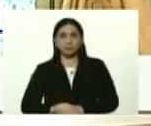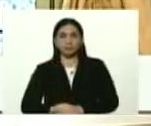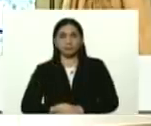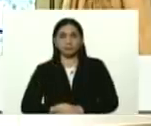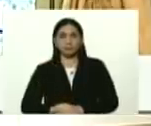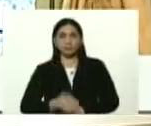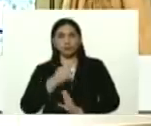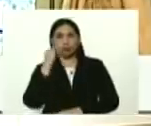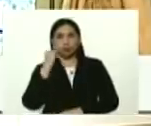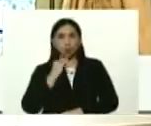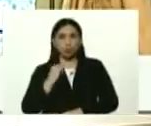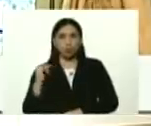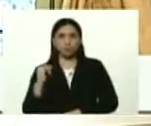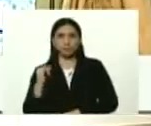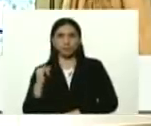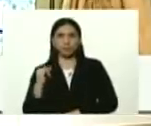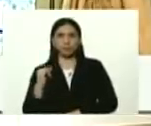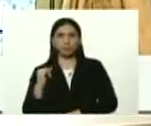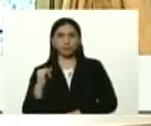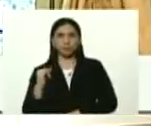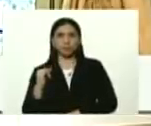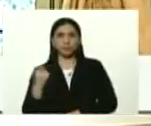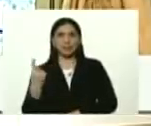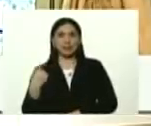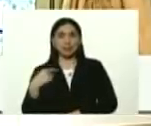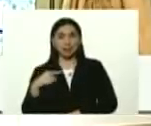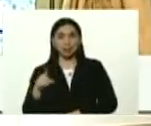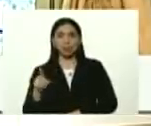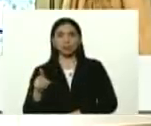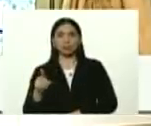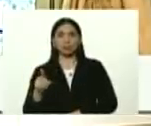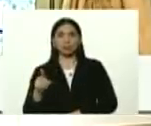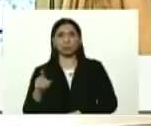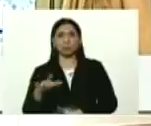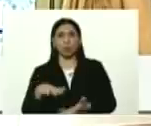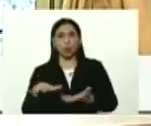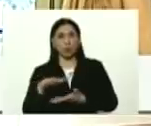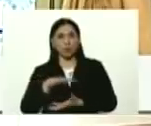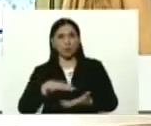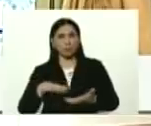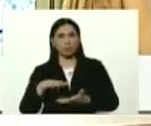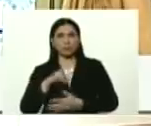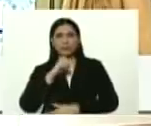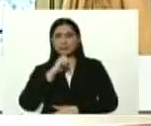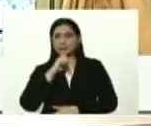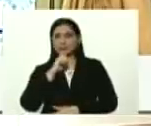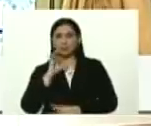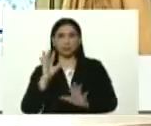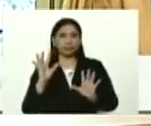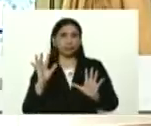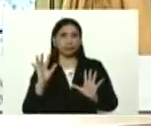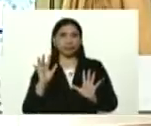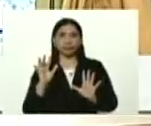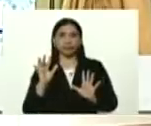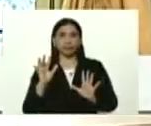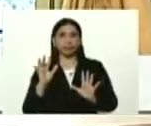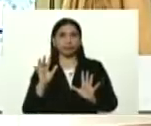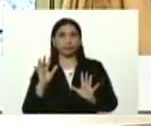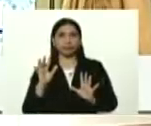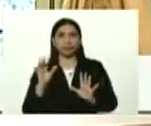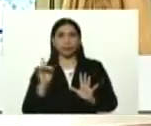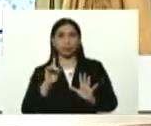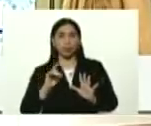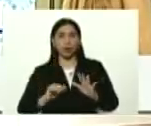por el Zulia. Tenemos una situación difícil. No ha llegado a